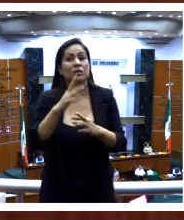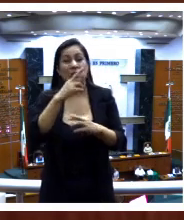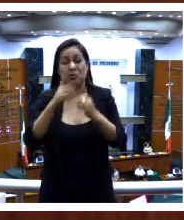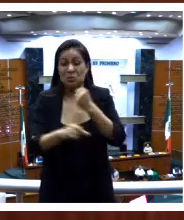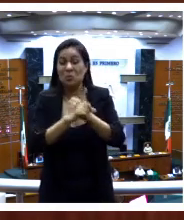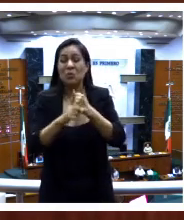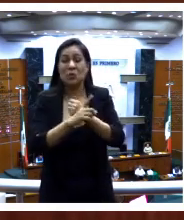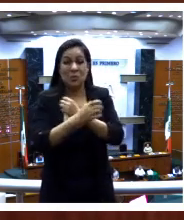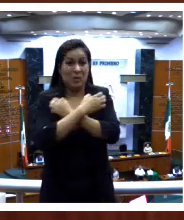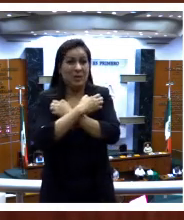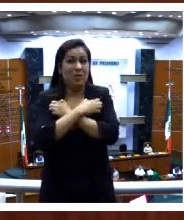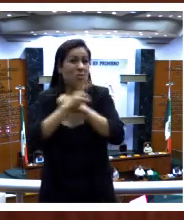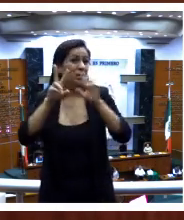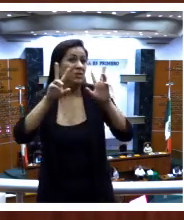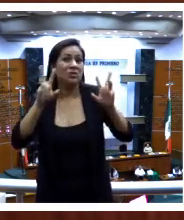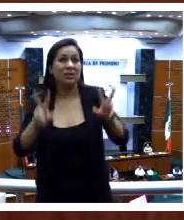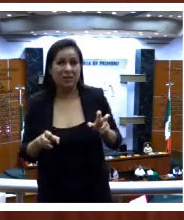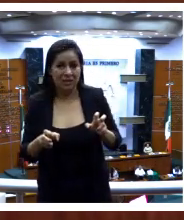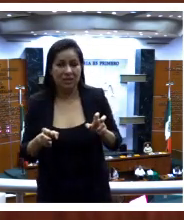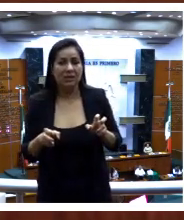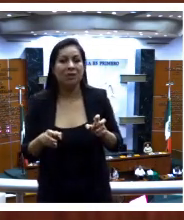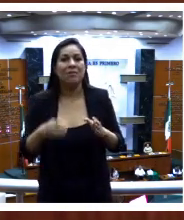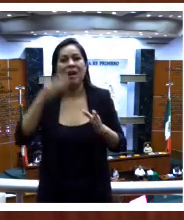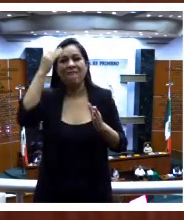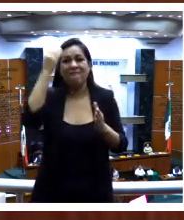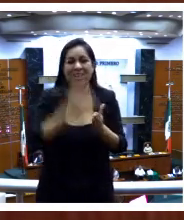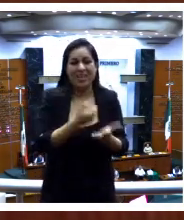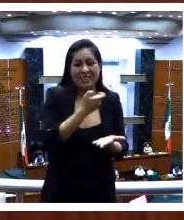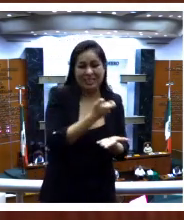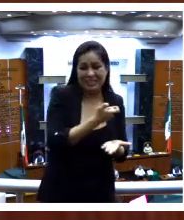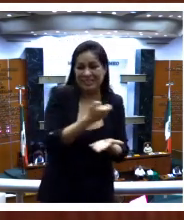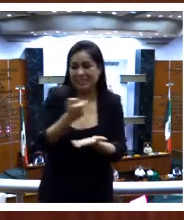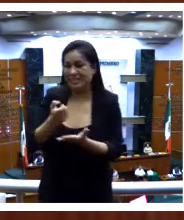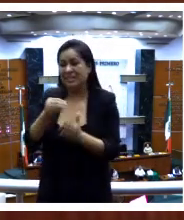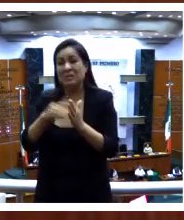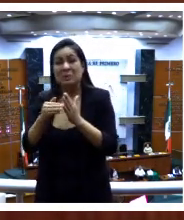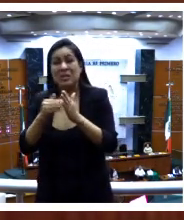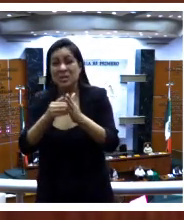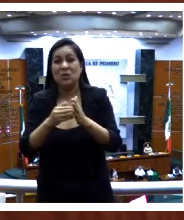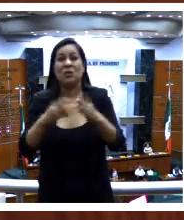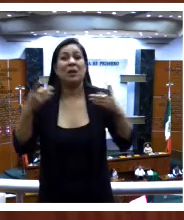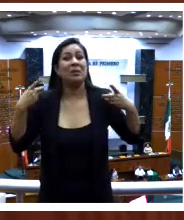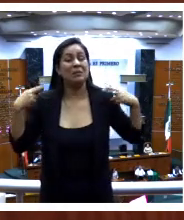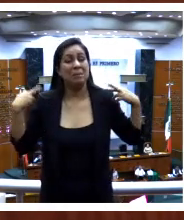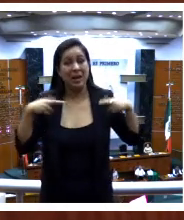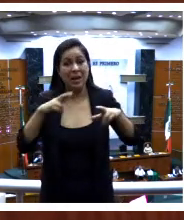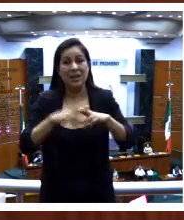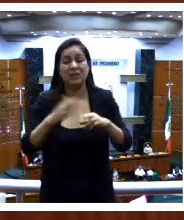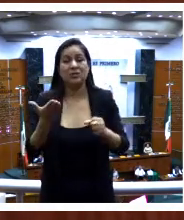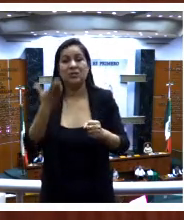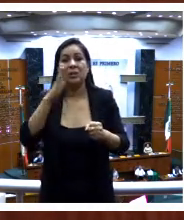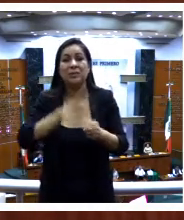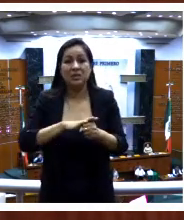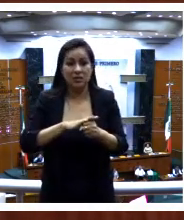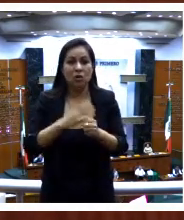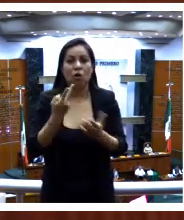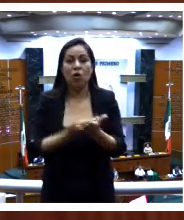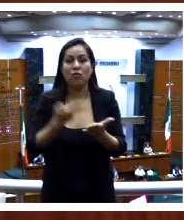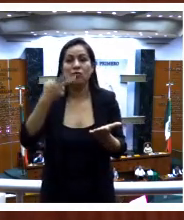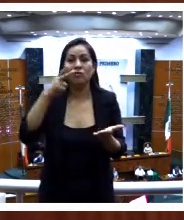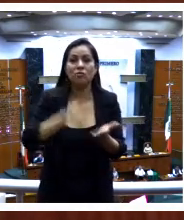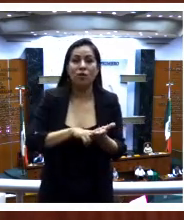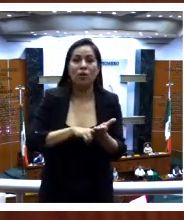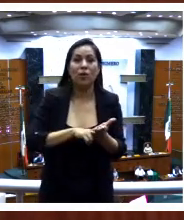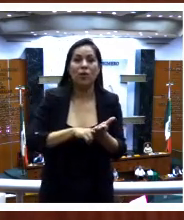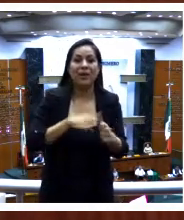materia de educación en nuestro estado. Adeudos millonarios en laudos, personal docente y administrativo con dobles